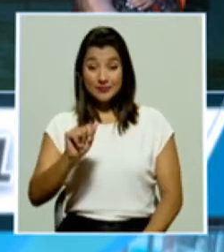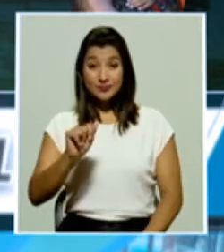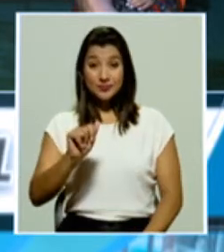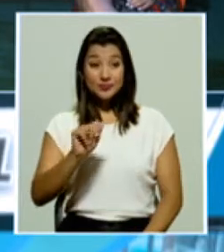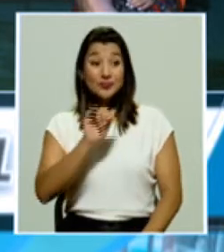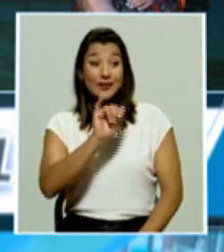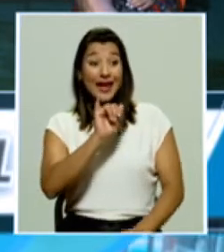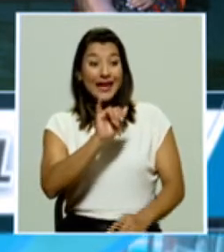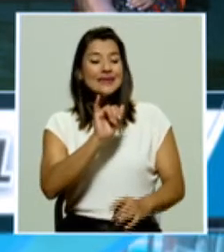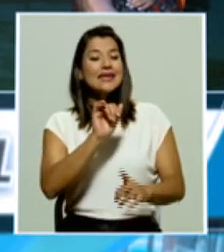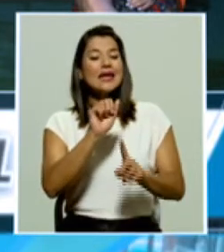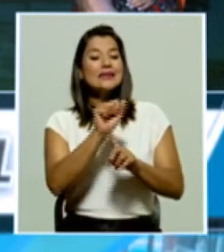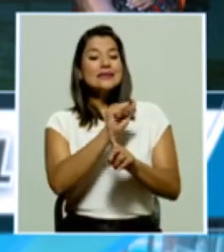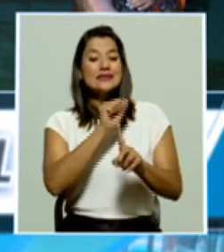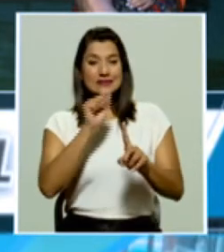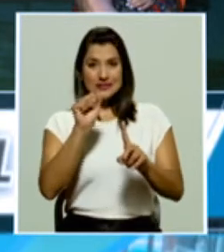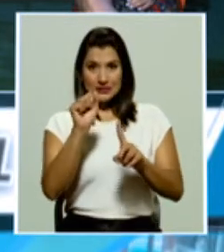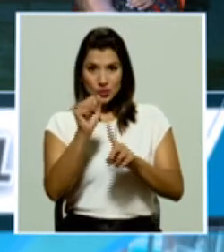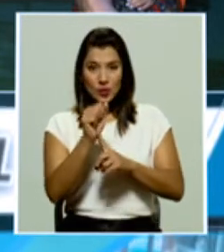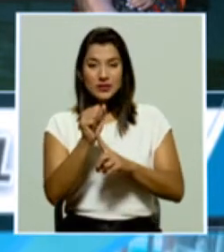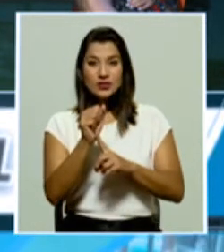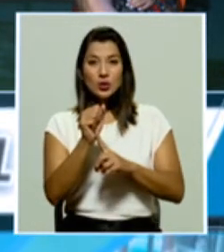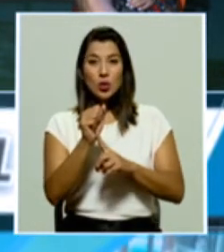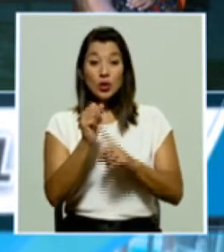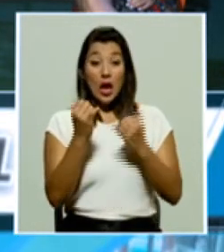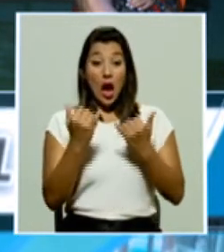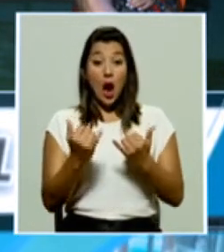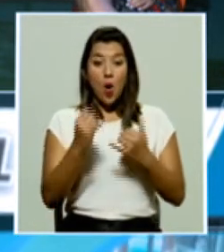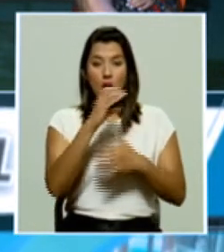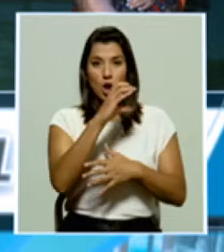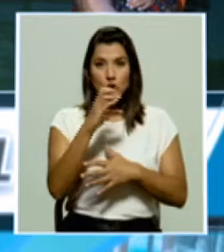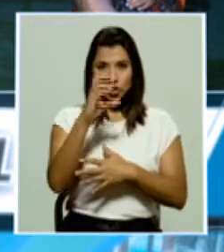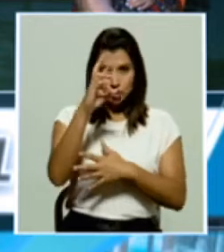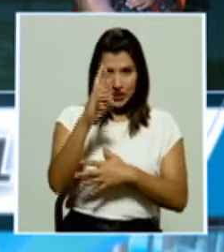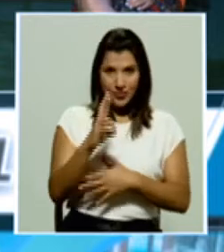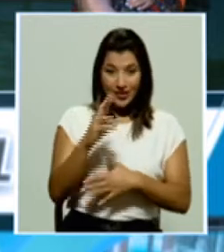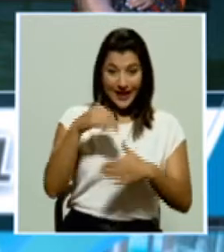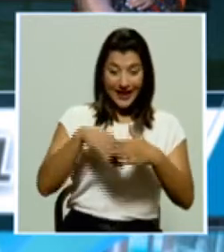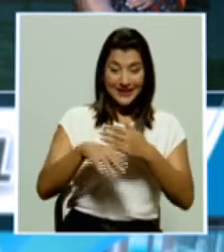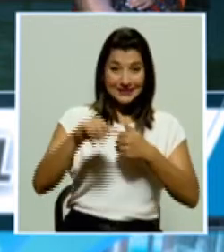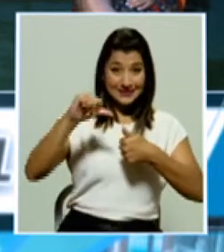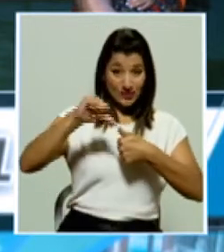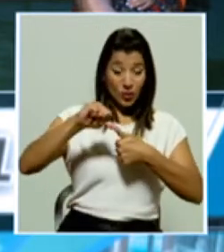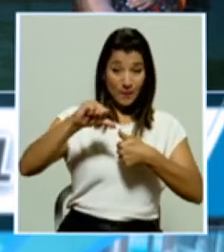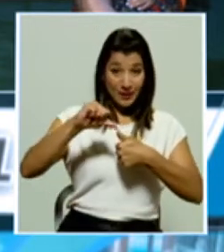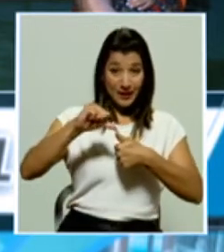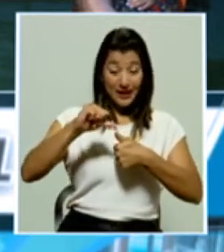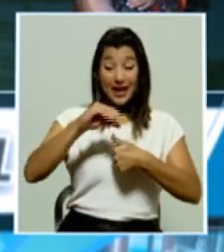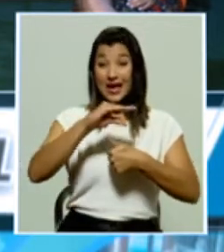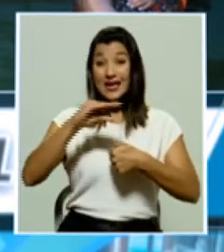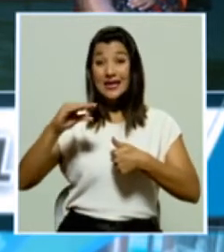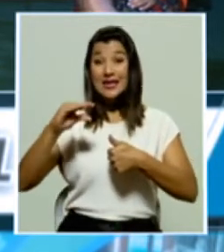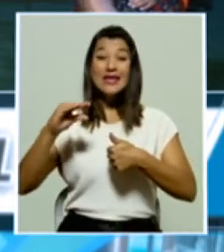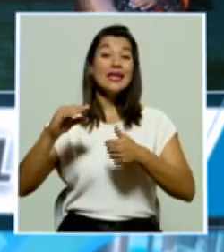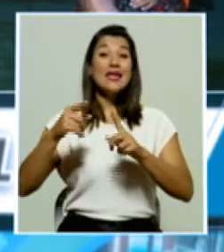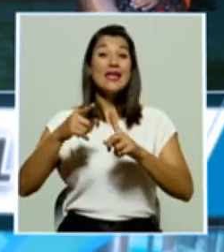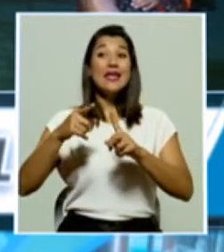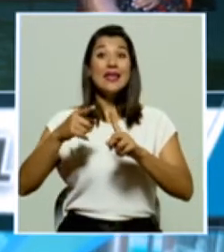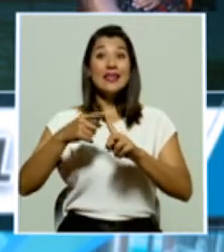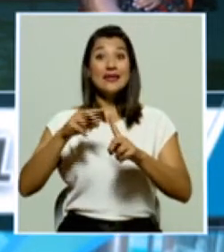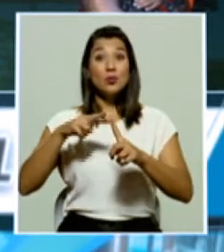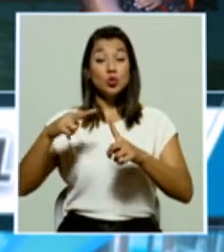ese contexto en donde está Costa Rica, en la región centroamericana y en el ámbito de